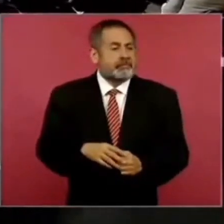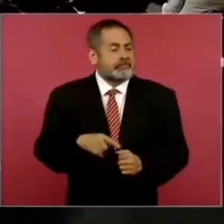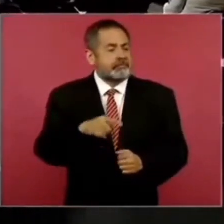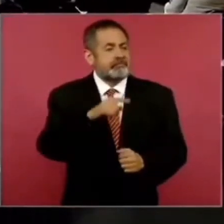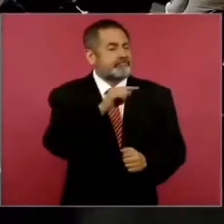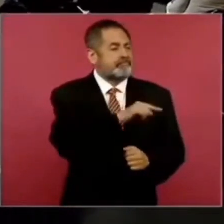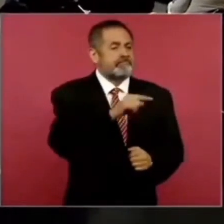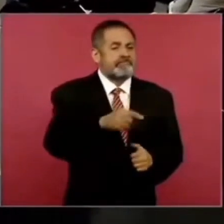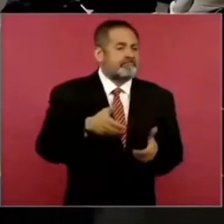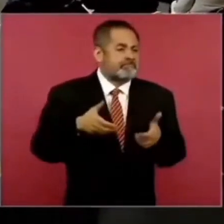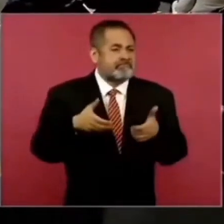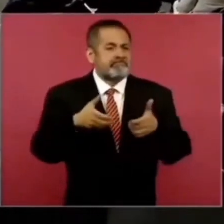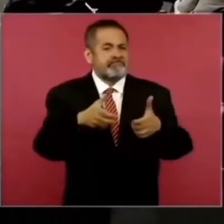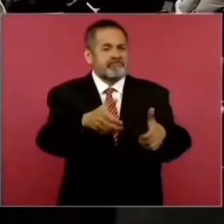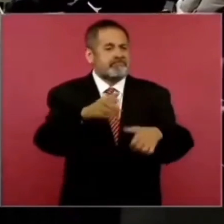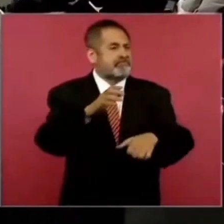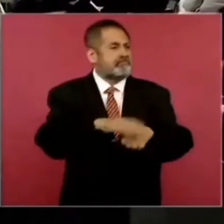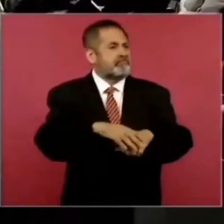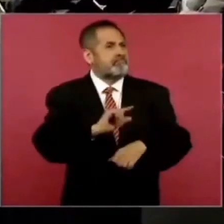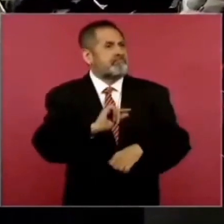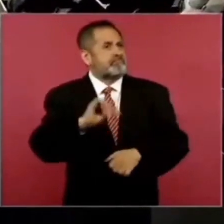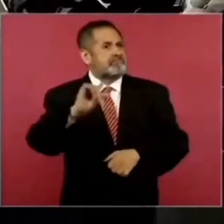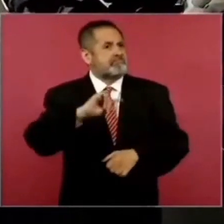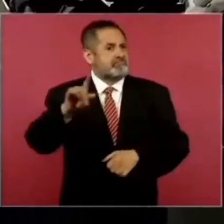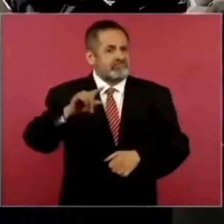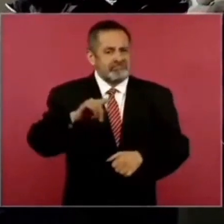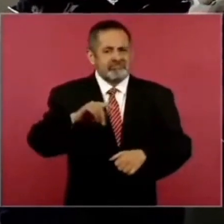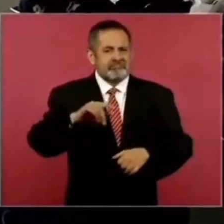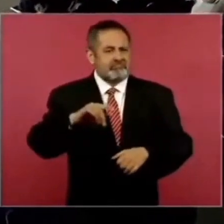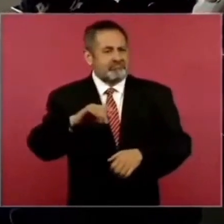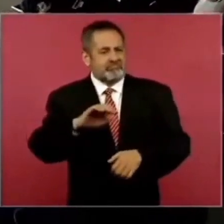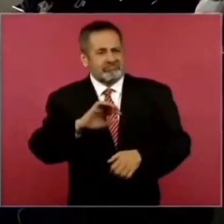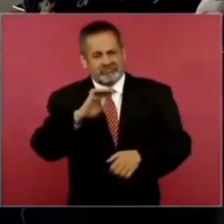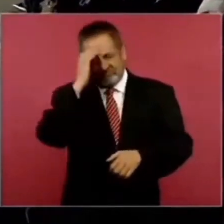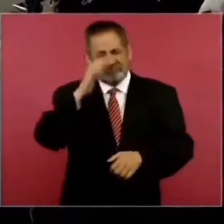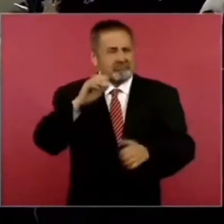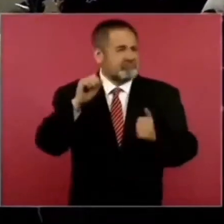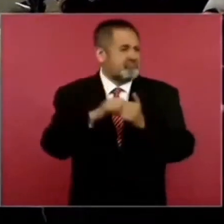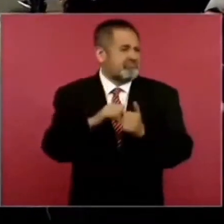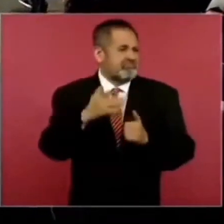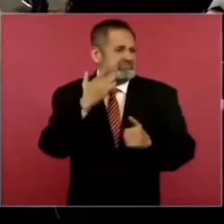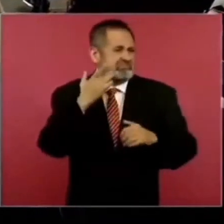avenidas más céntricas y lujosas,